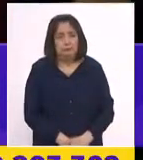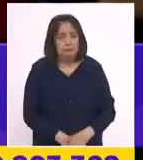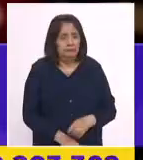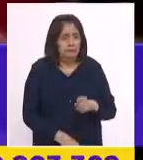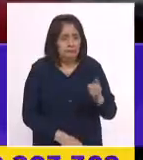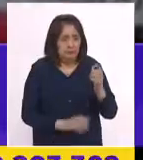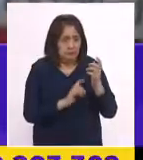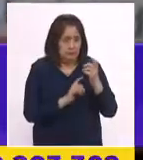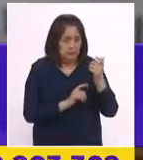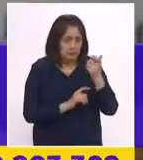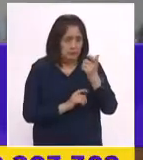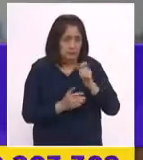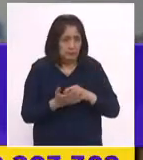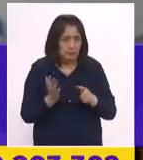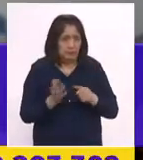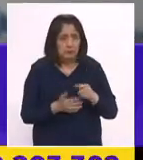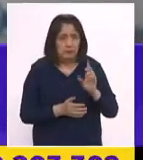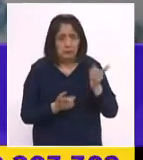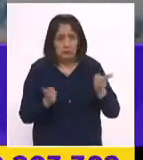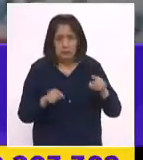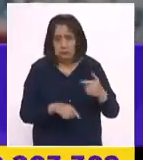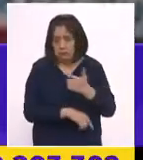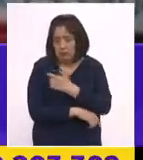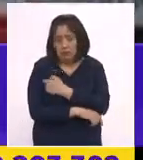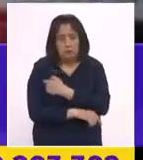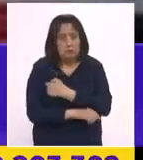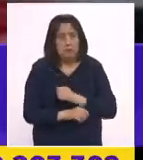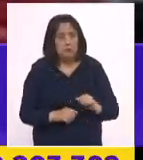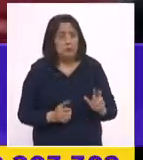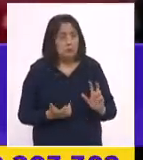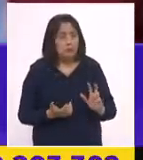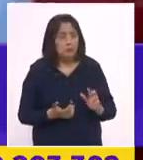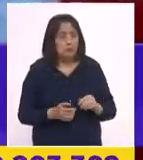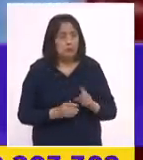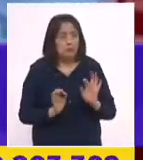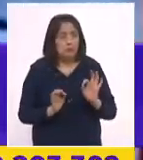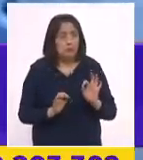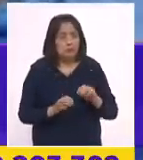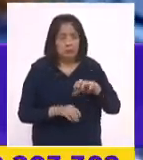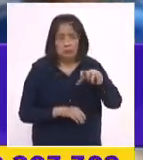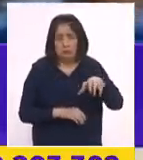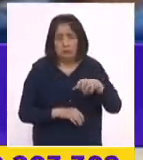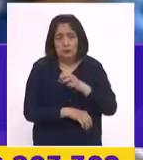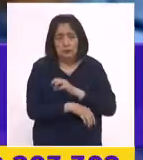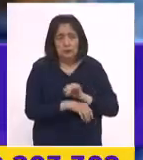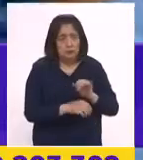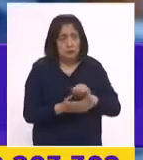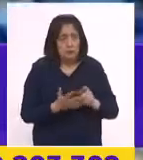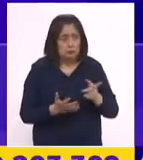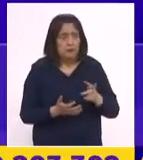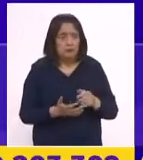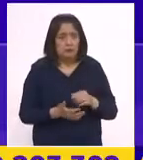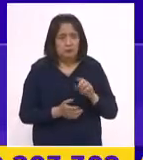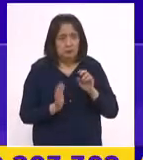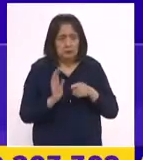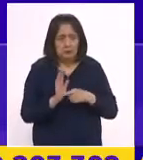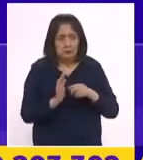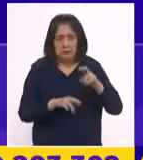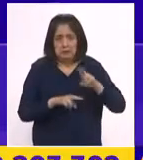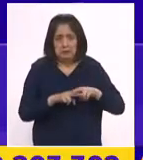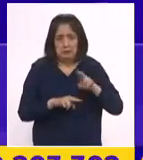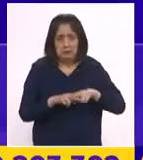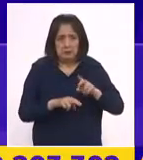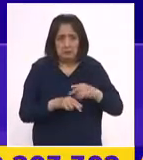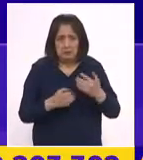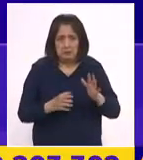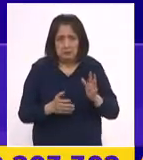que las imágenes registradas el día de su vacunación contra la COVID-19 en una de las sedes de San Isidro muestran a Maurtua sentado, a punto